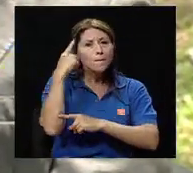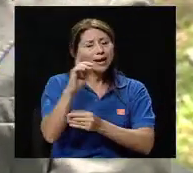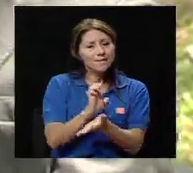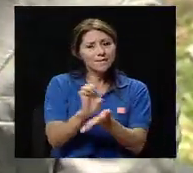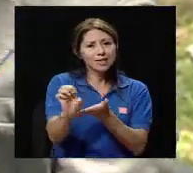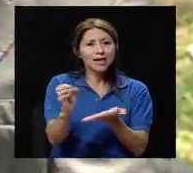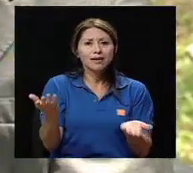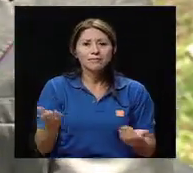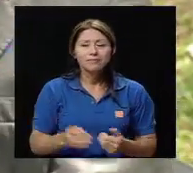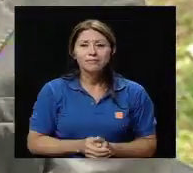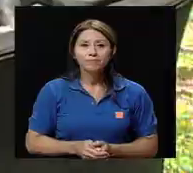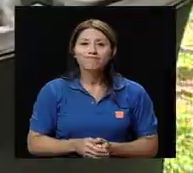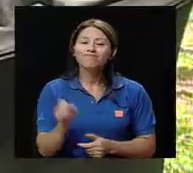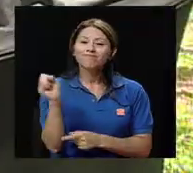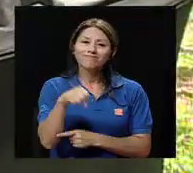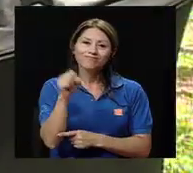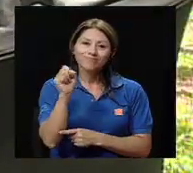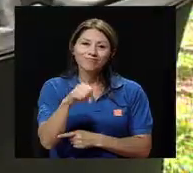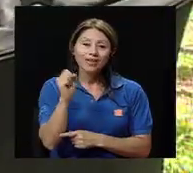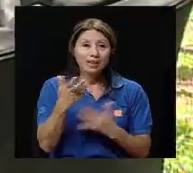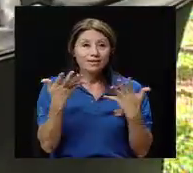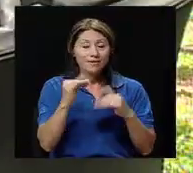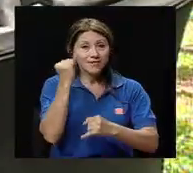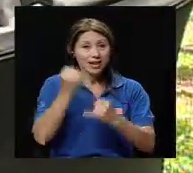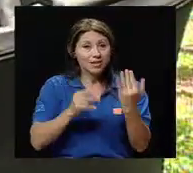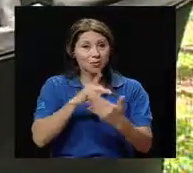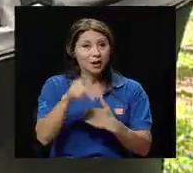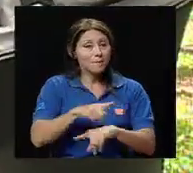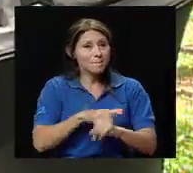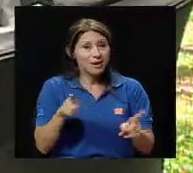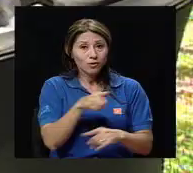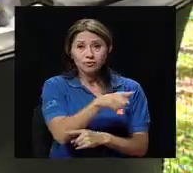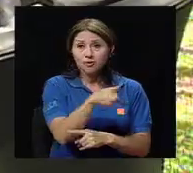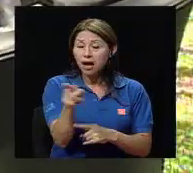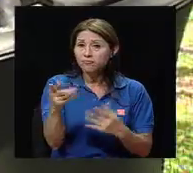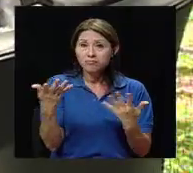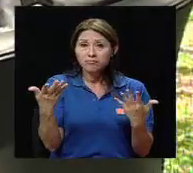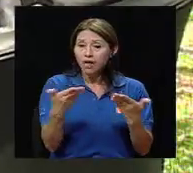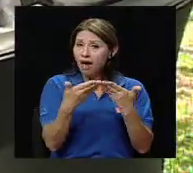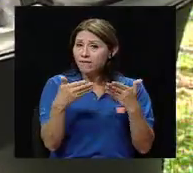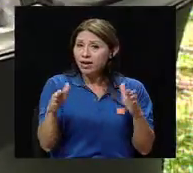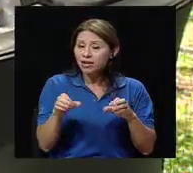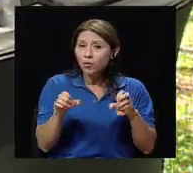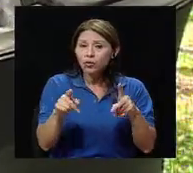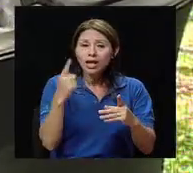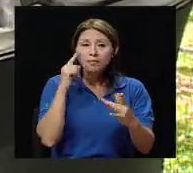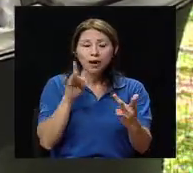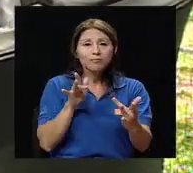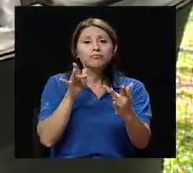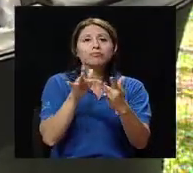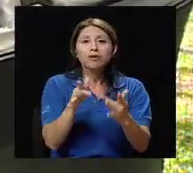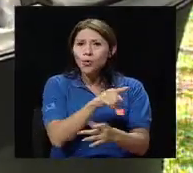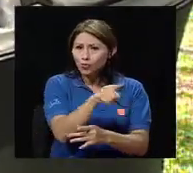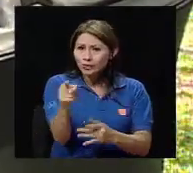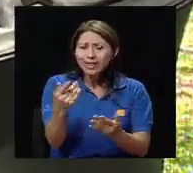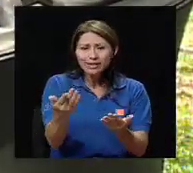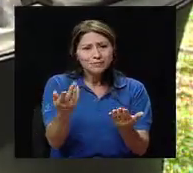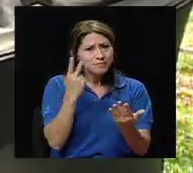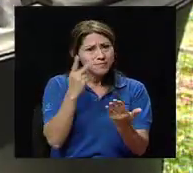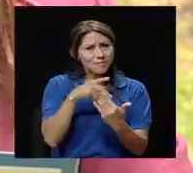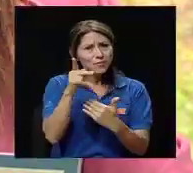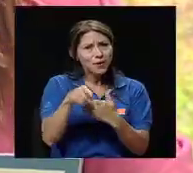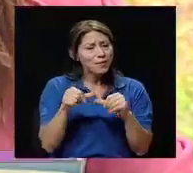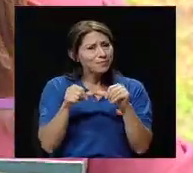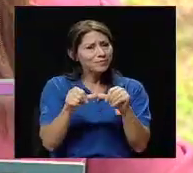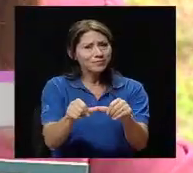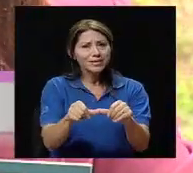poder combatirlo, María del Mar. Así es, de esta manera llegamos al final, pero desde ya quedan abiertas nuestras puertas también, nuestros estudios, para que nos sigan acompañando.